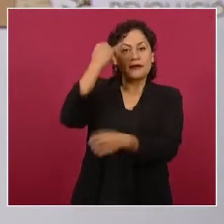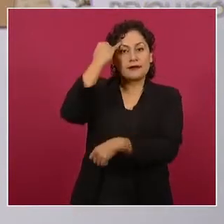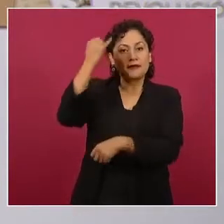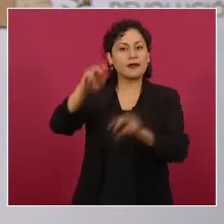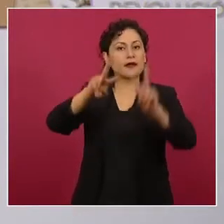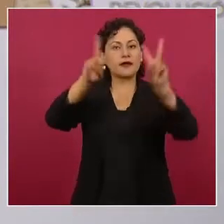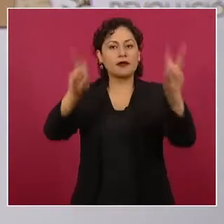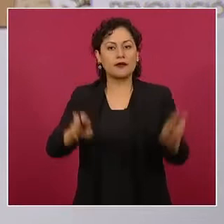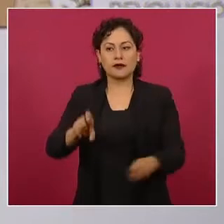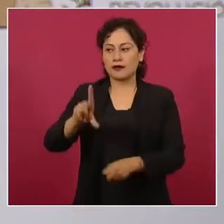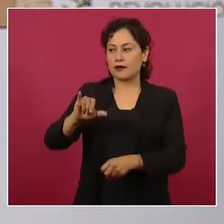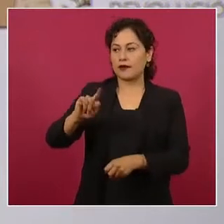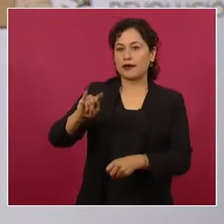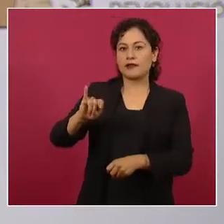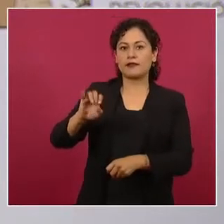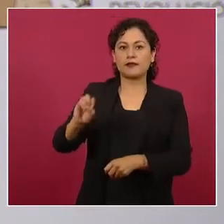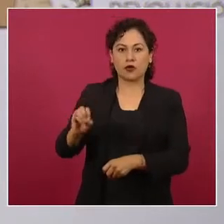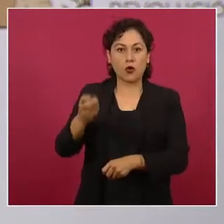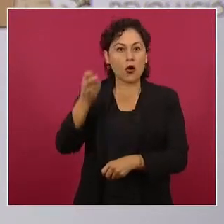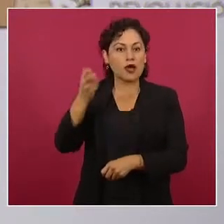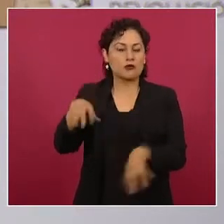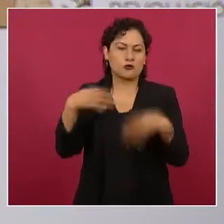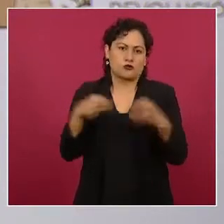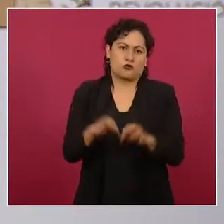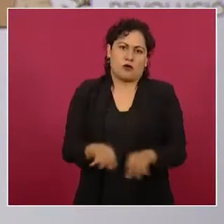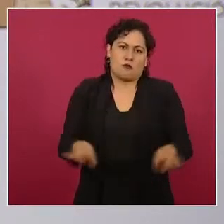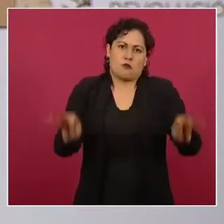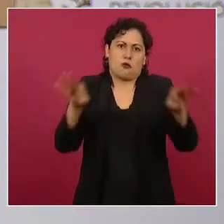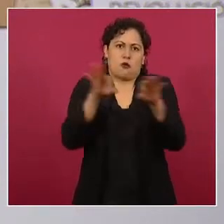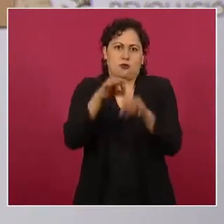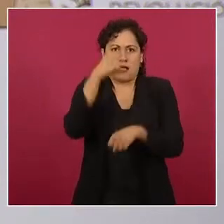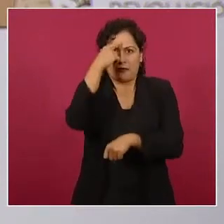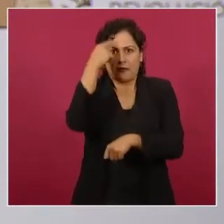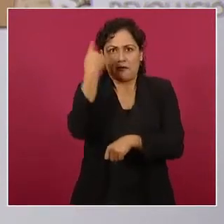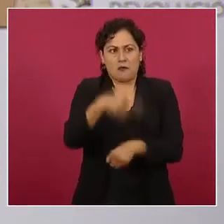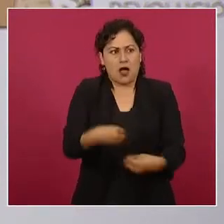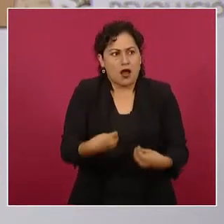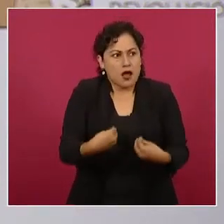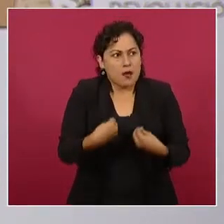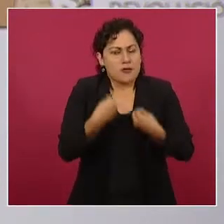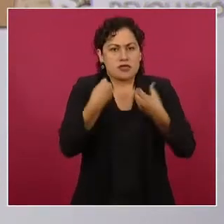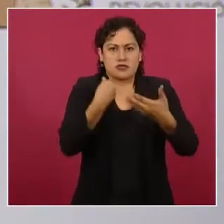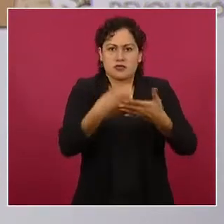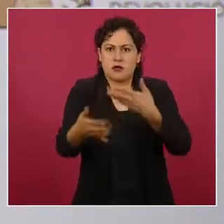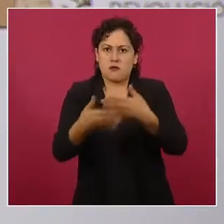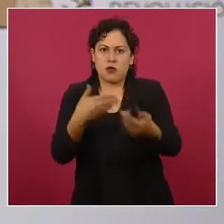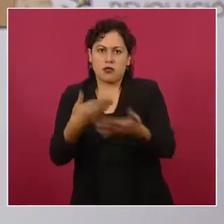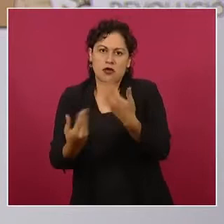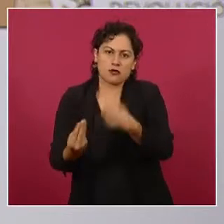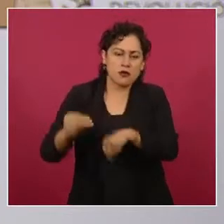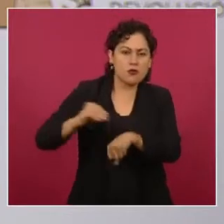importante elemento en la vida moderna, en la vida de la digitalización,